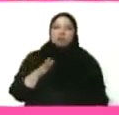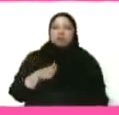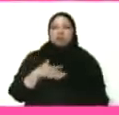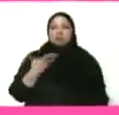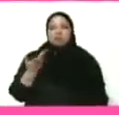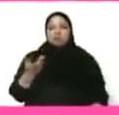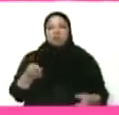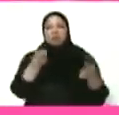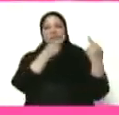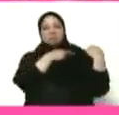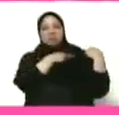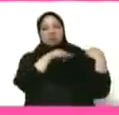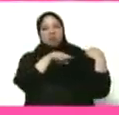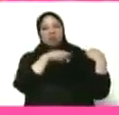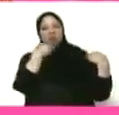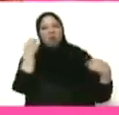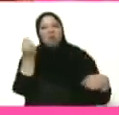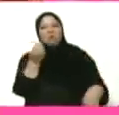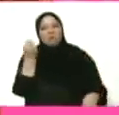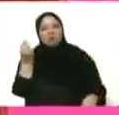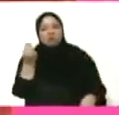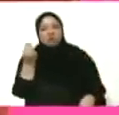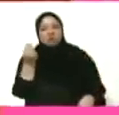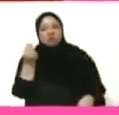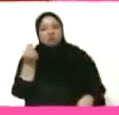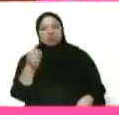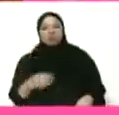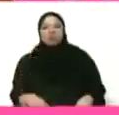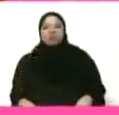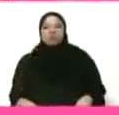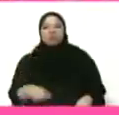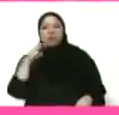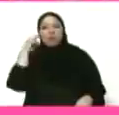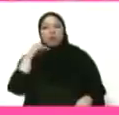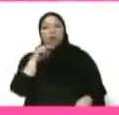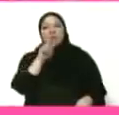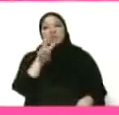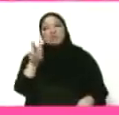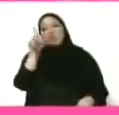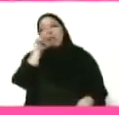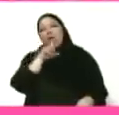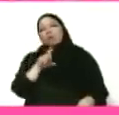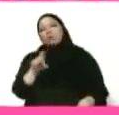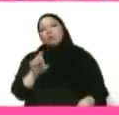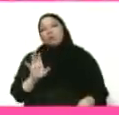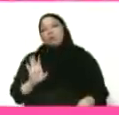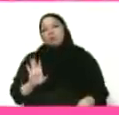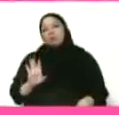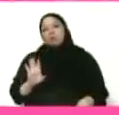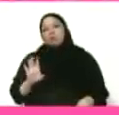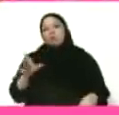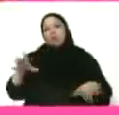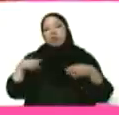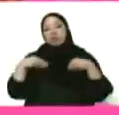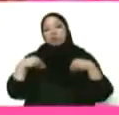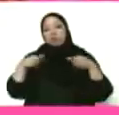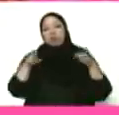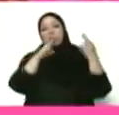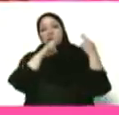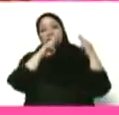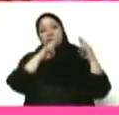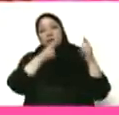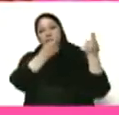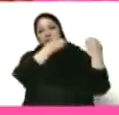dieron esa responsabilidad. Bueno, Bolívar tenía 22 años cuando asumió la responsabilidad.